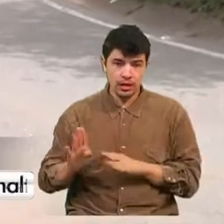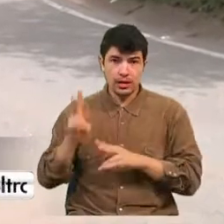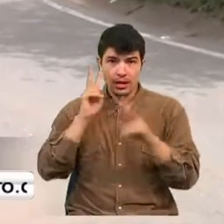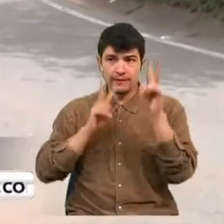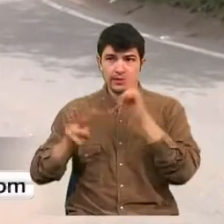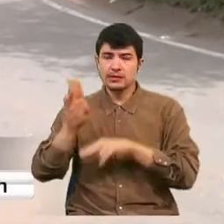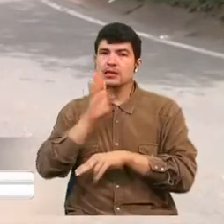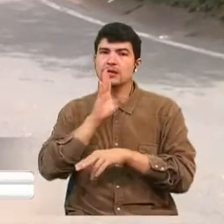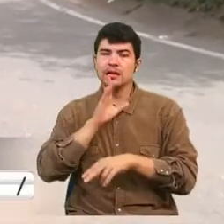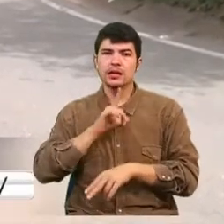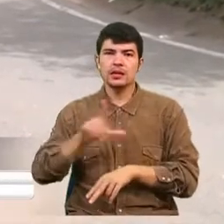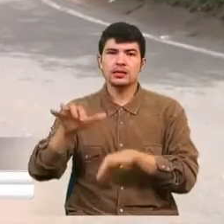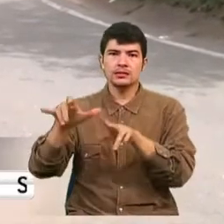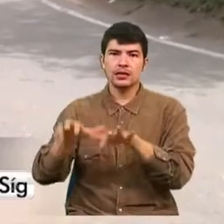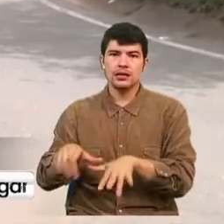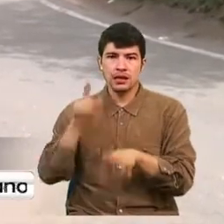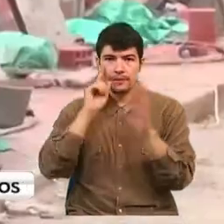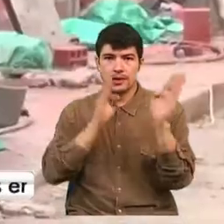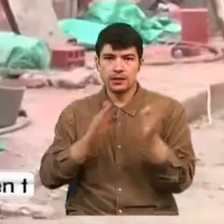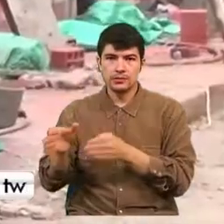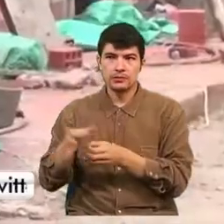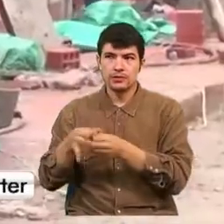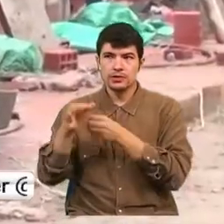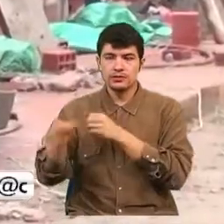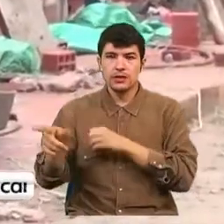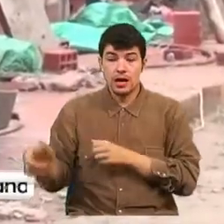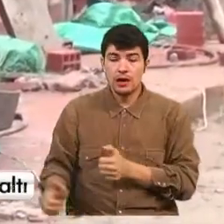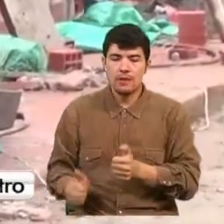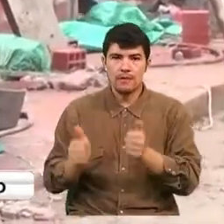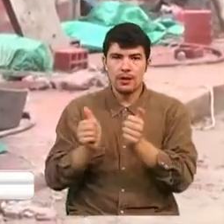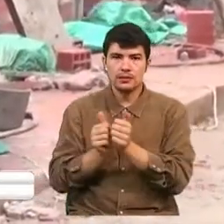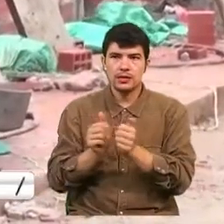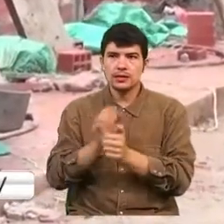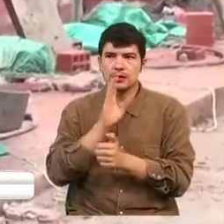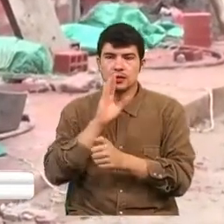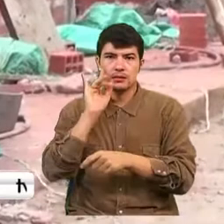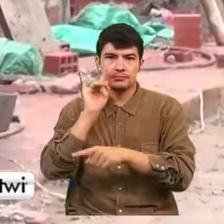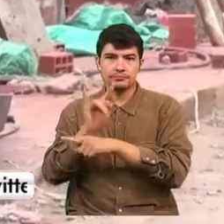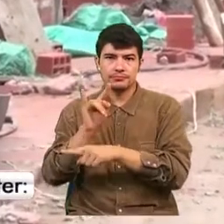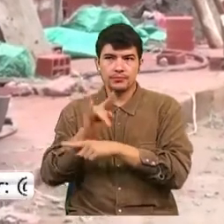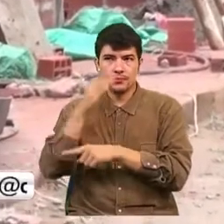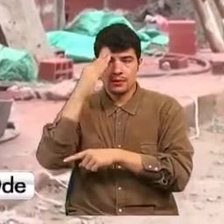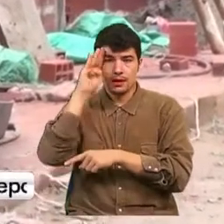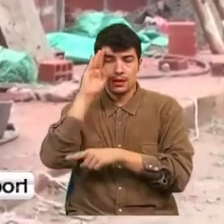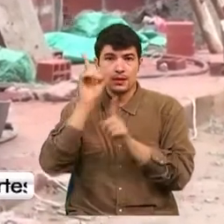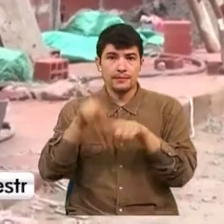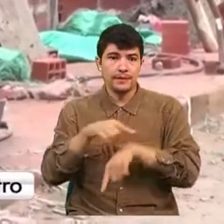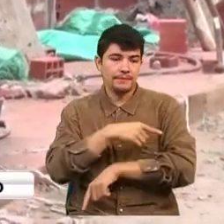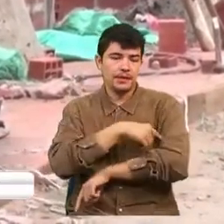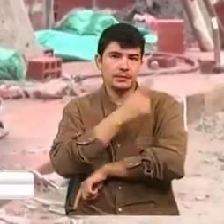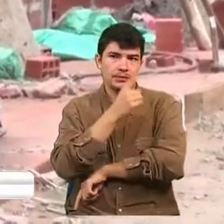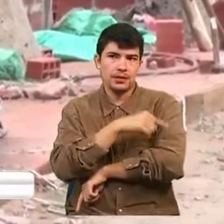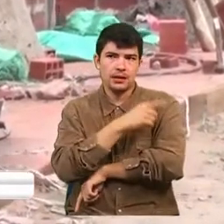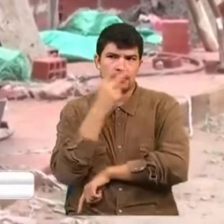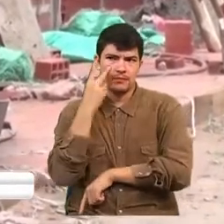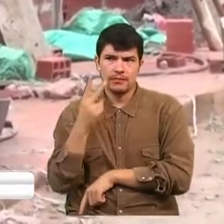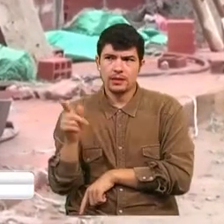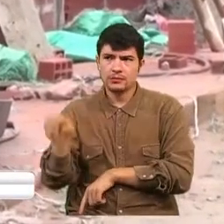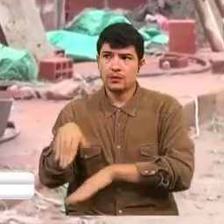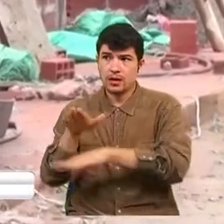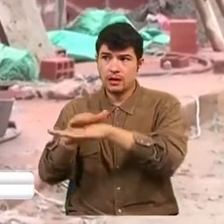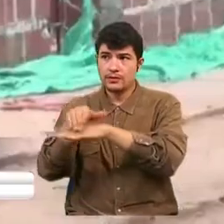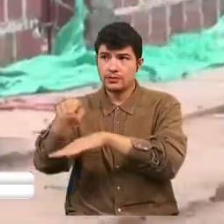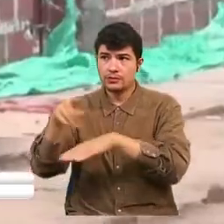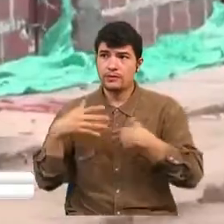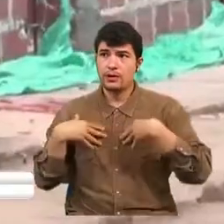visita fue encabezada por el secretario de Planeación Municipal con el acompañamiento del inspector de policía y personero, donde se le notificó al